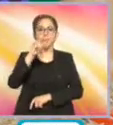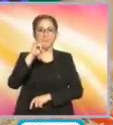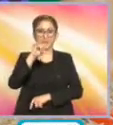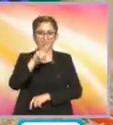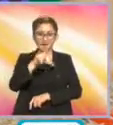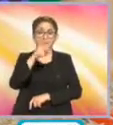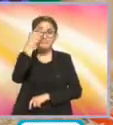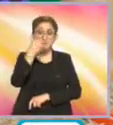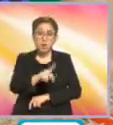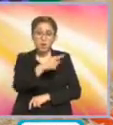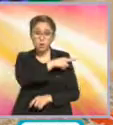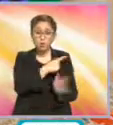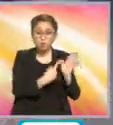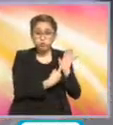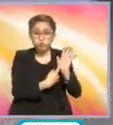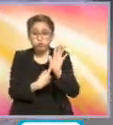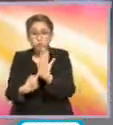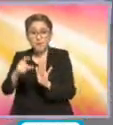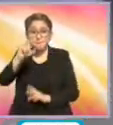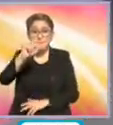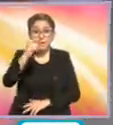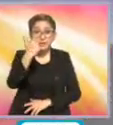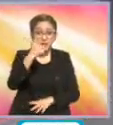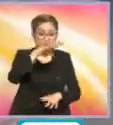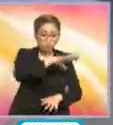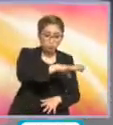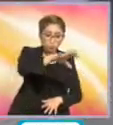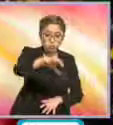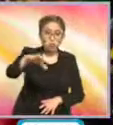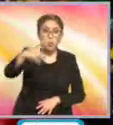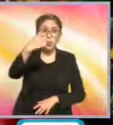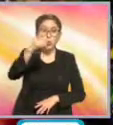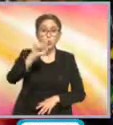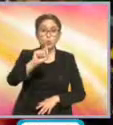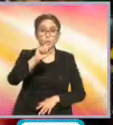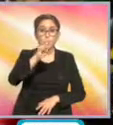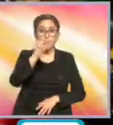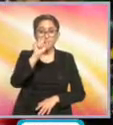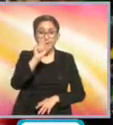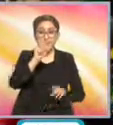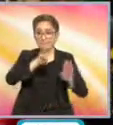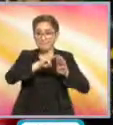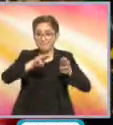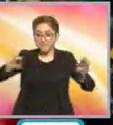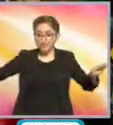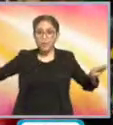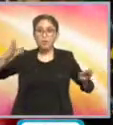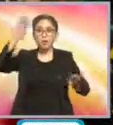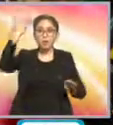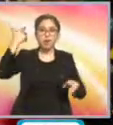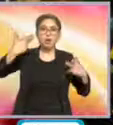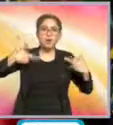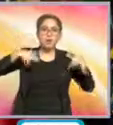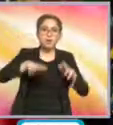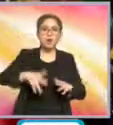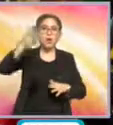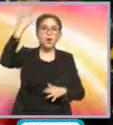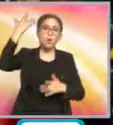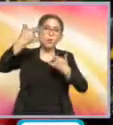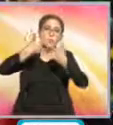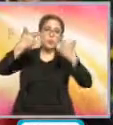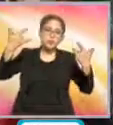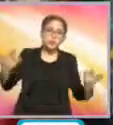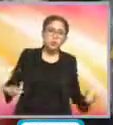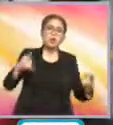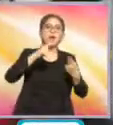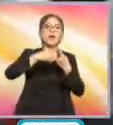eso, la muestra cuenta con 27 maquetas de 1.20 metros que representan distintos momentos de cuentos y leyendas como